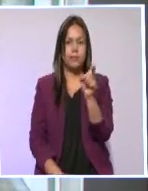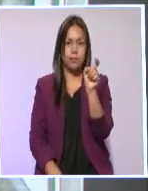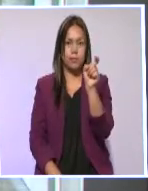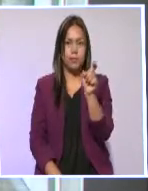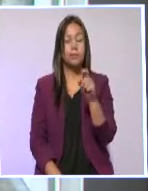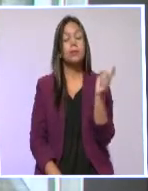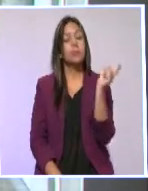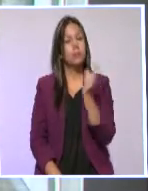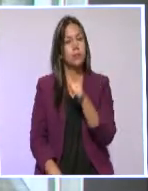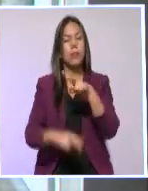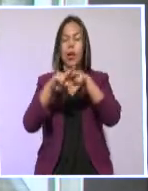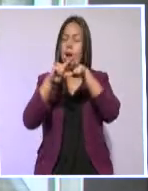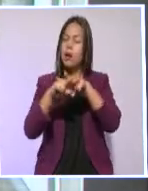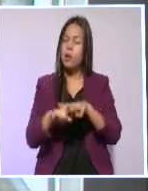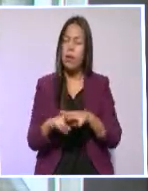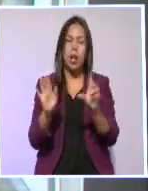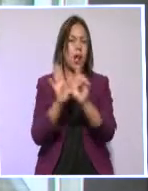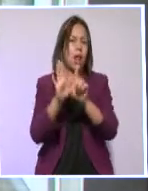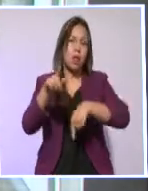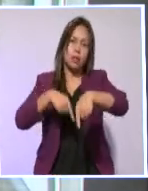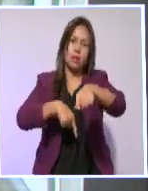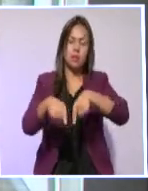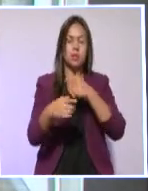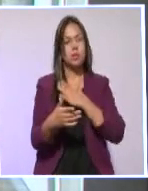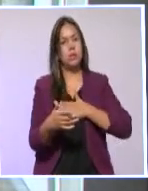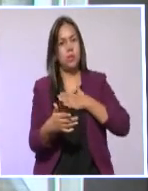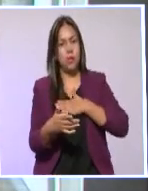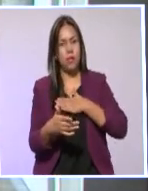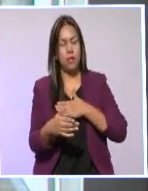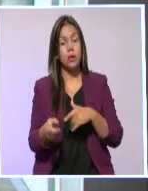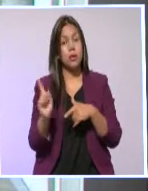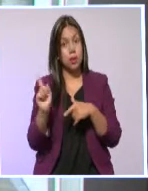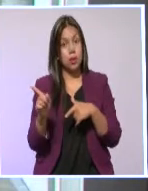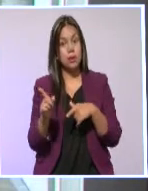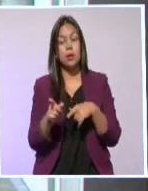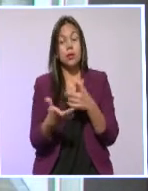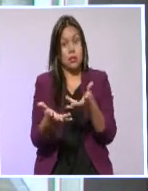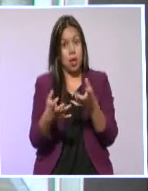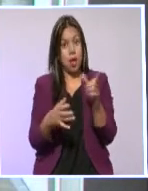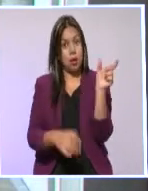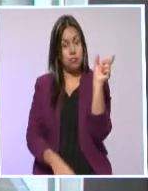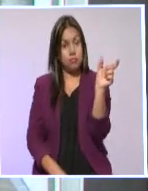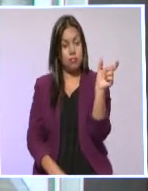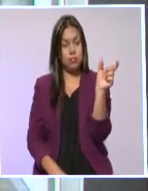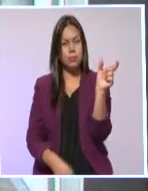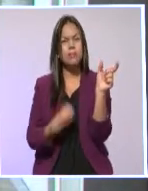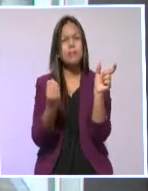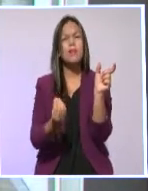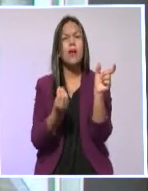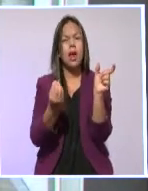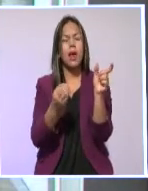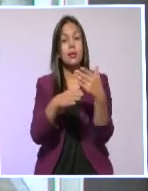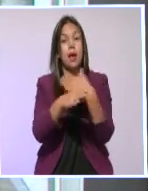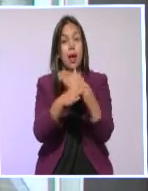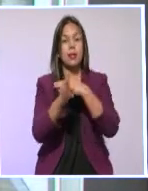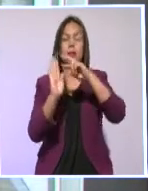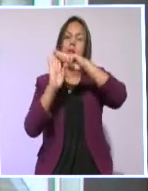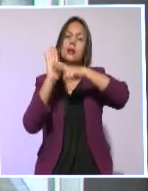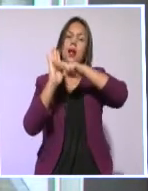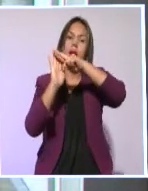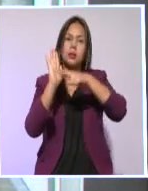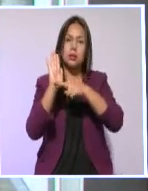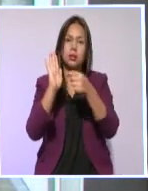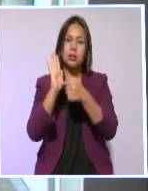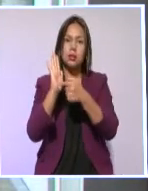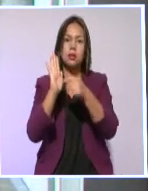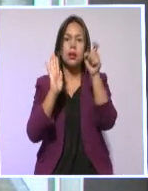que se revea la ley de transporte y que nuevamente se contemple que para la obtención de una licencia de conducir sea requisito indispensable el